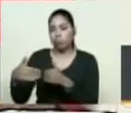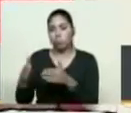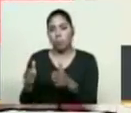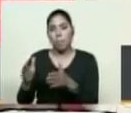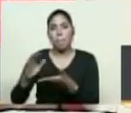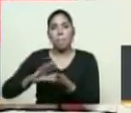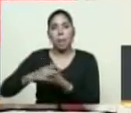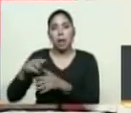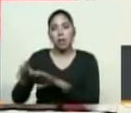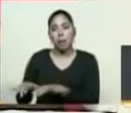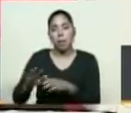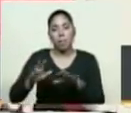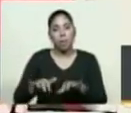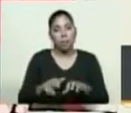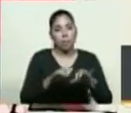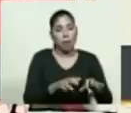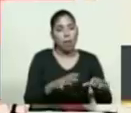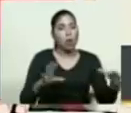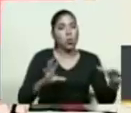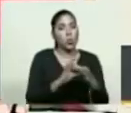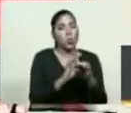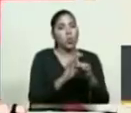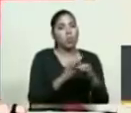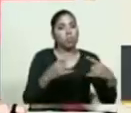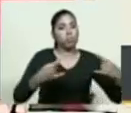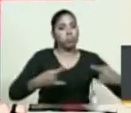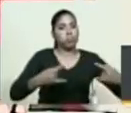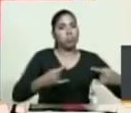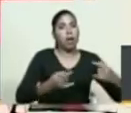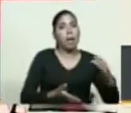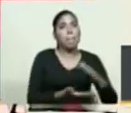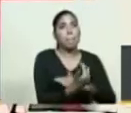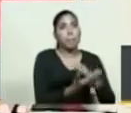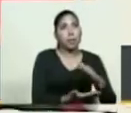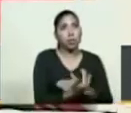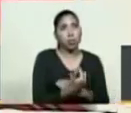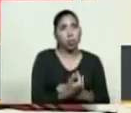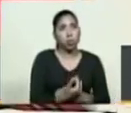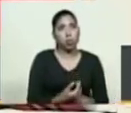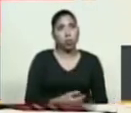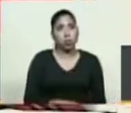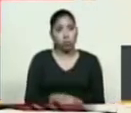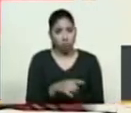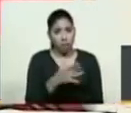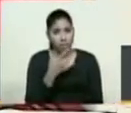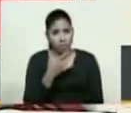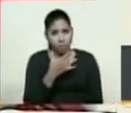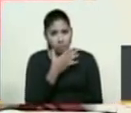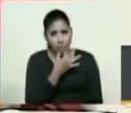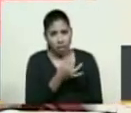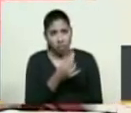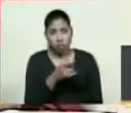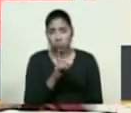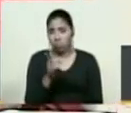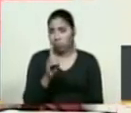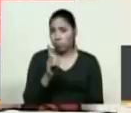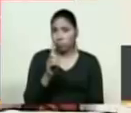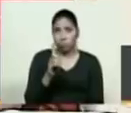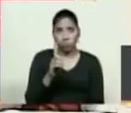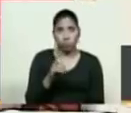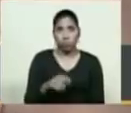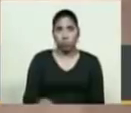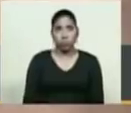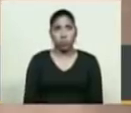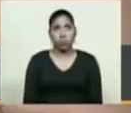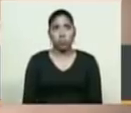una impresora. Imprimir esto no es sencillo, entonces la